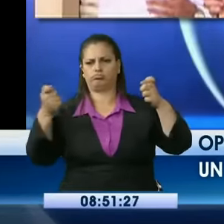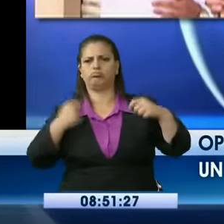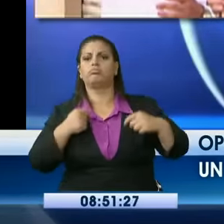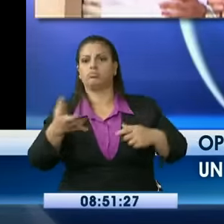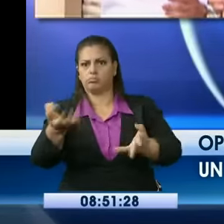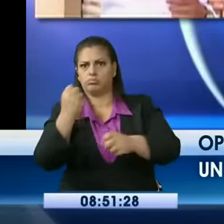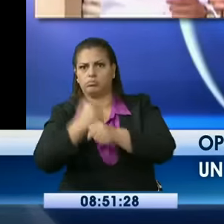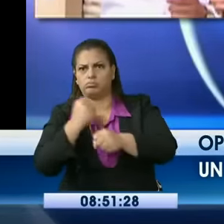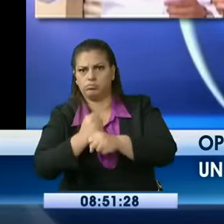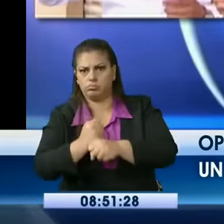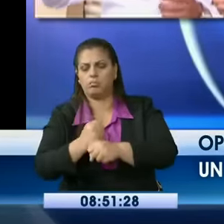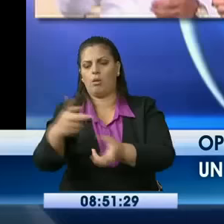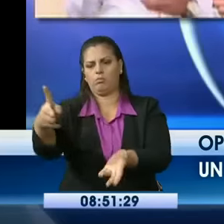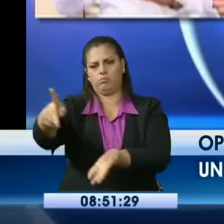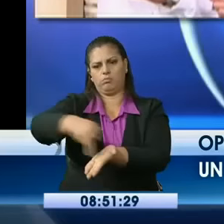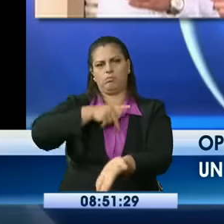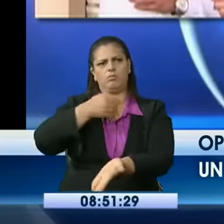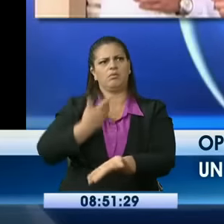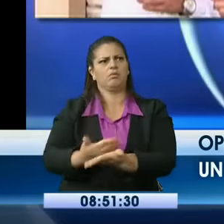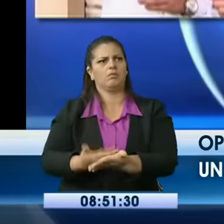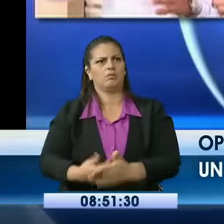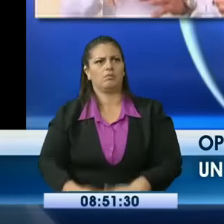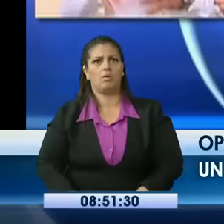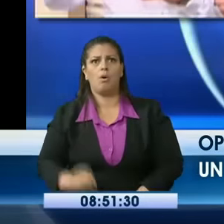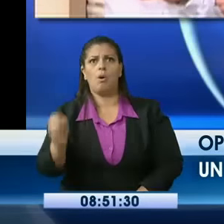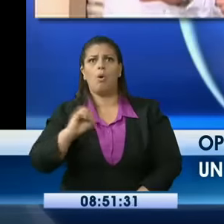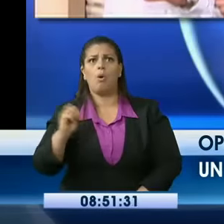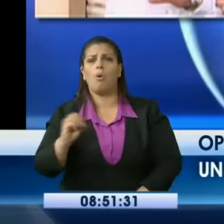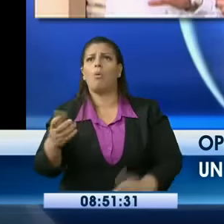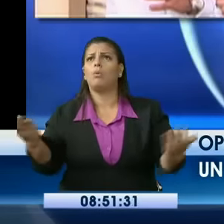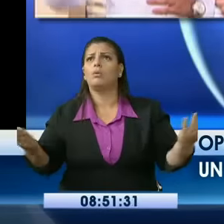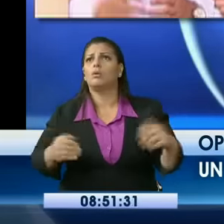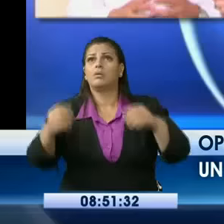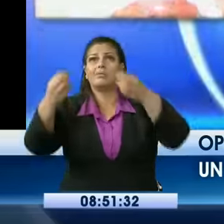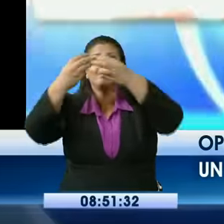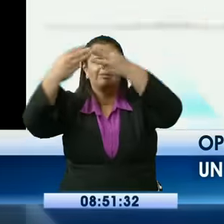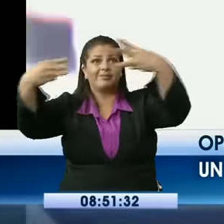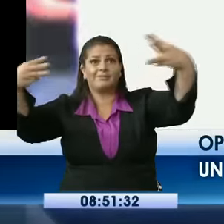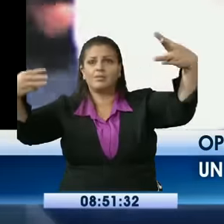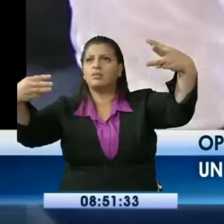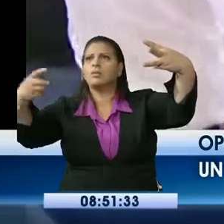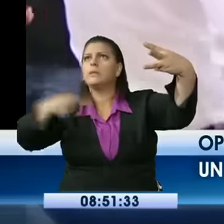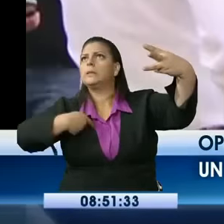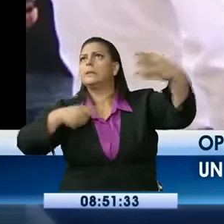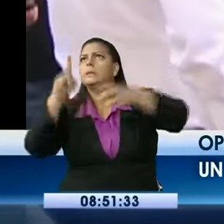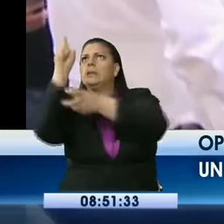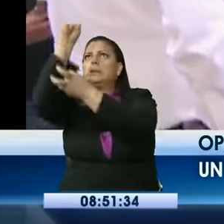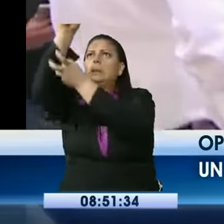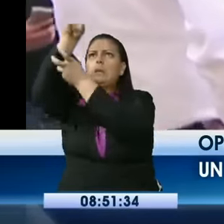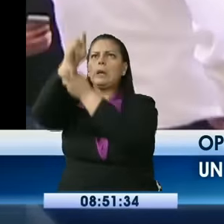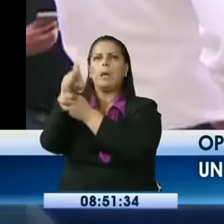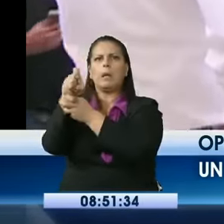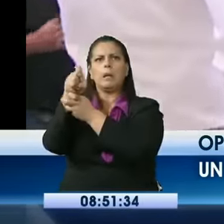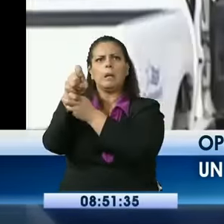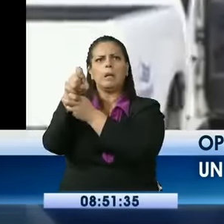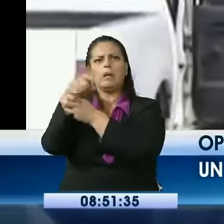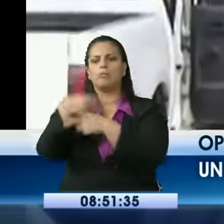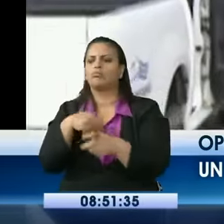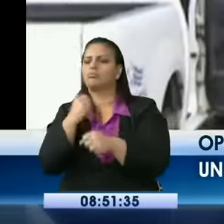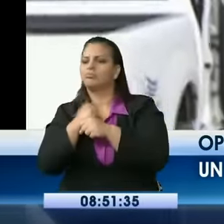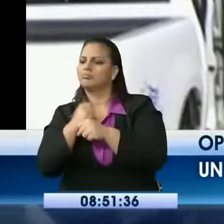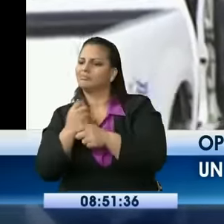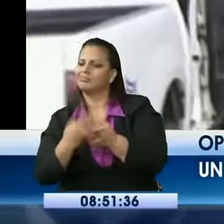vemos conexiones clandestinas, donde ellos ponen un pequeño foco para vender su producto en la mitad de la calle. Ellos continúan vigilantes, tanto para los conductores